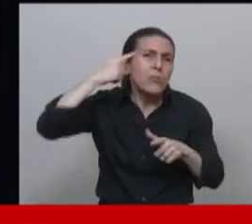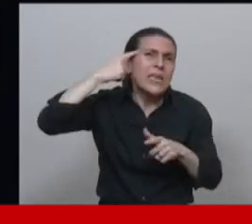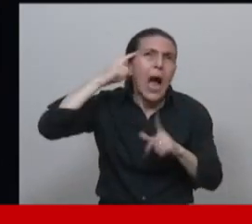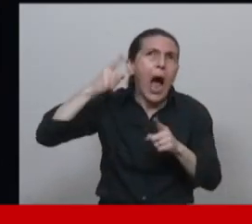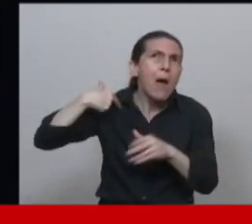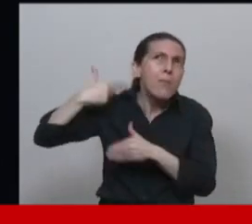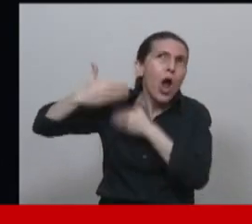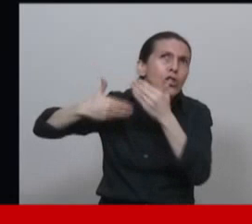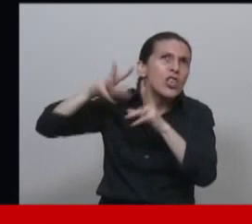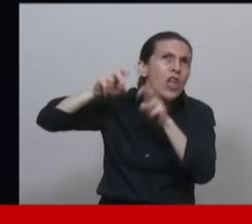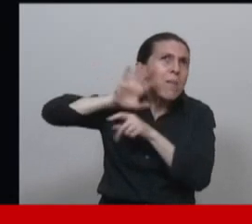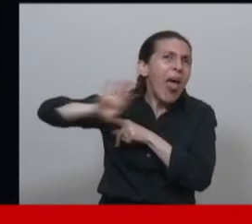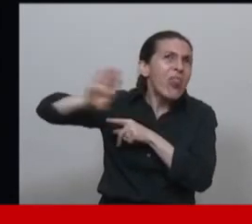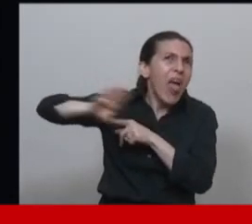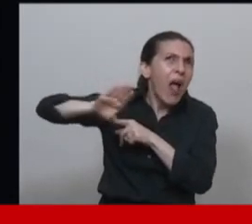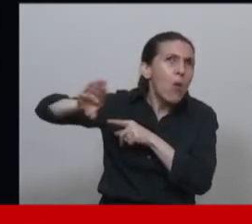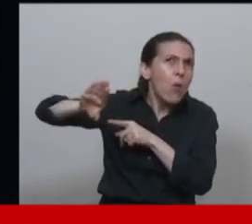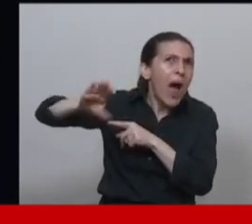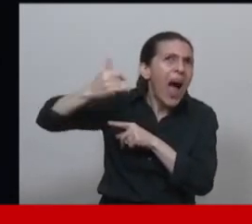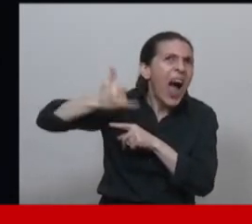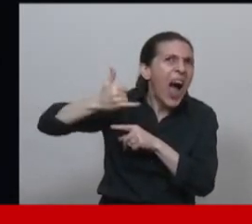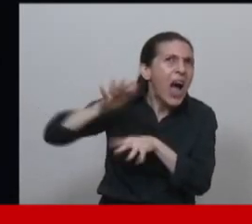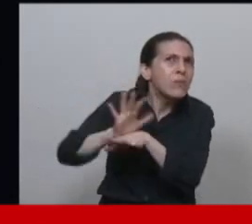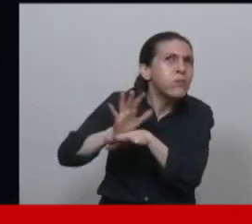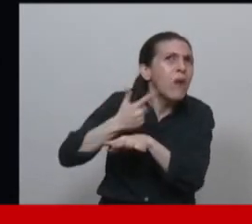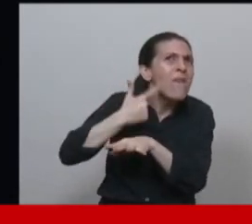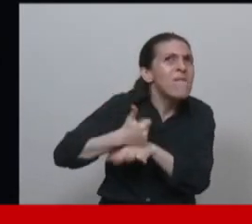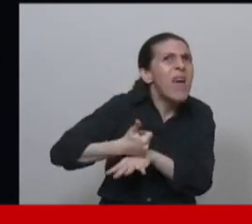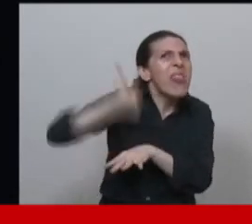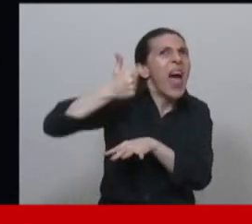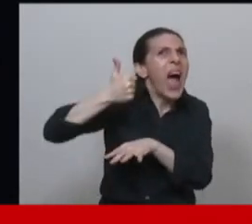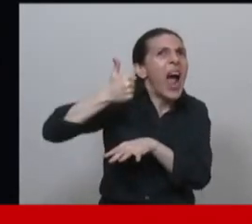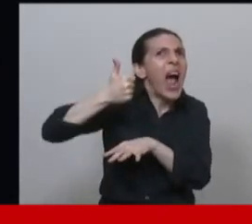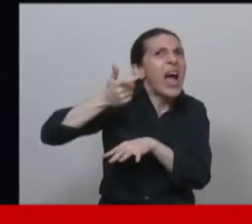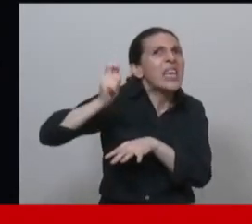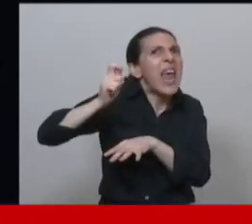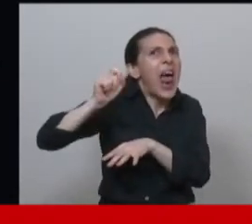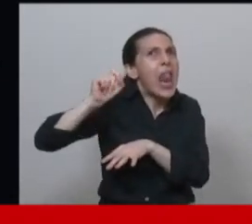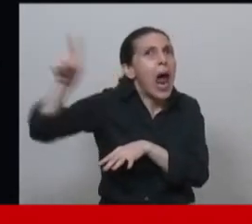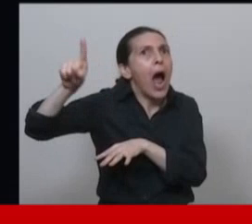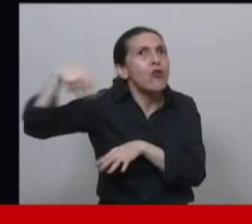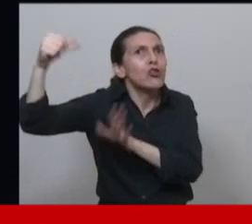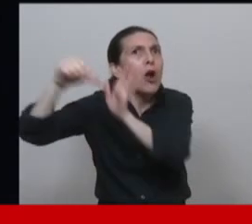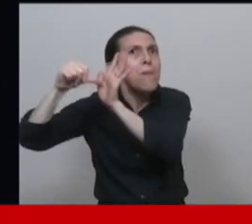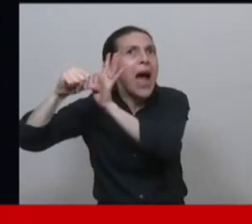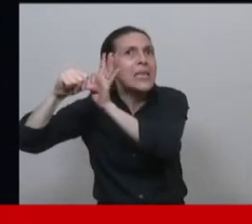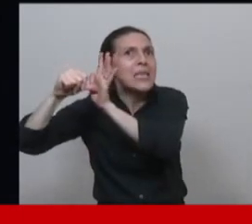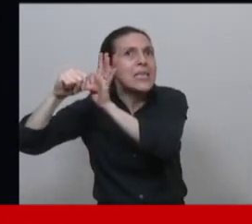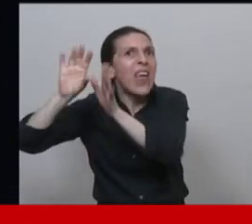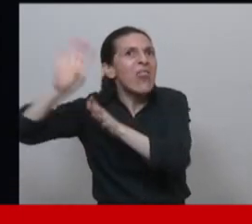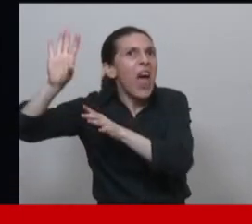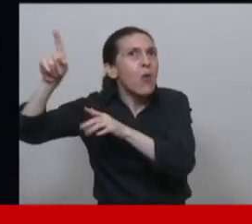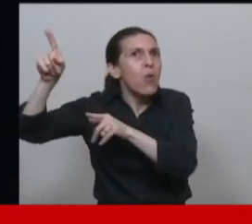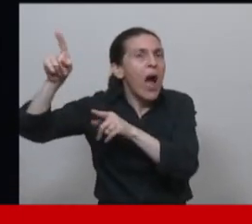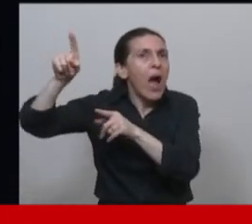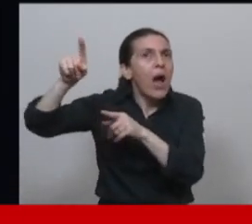proceso que se trataría de una forma más ventajosa a la deuda emitida bajo ley extranjera que a la deuda emitida bajo ley